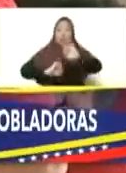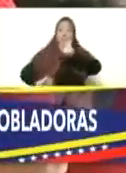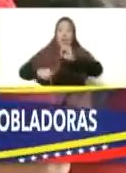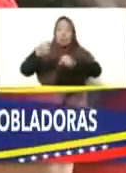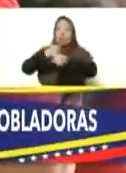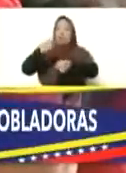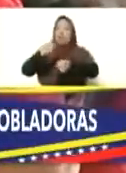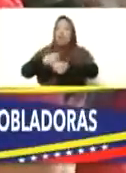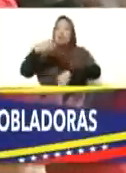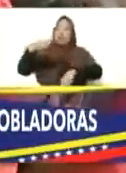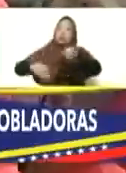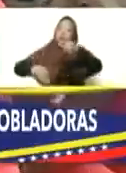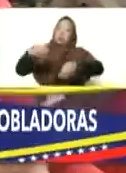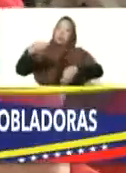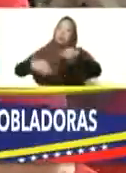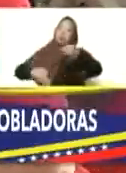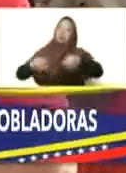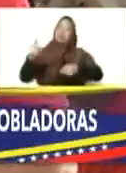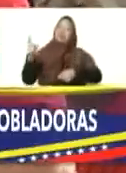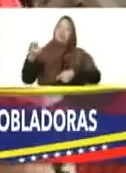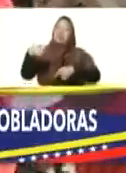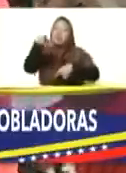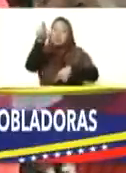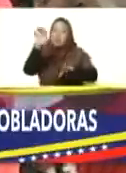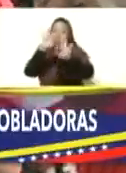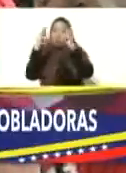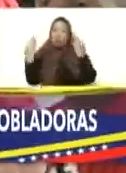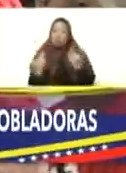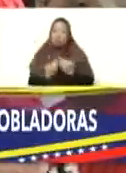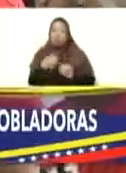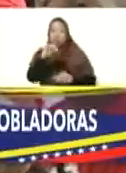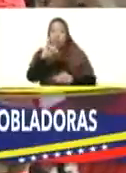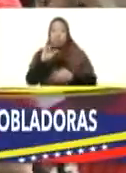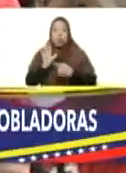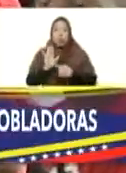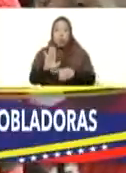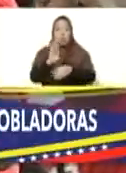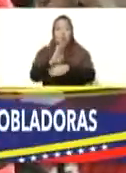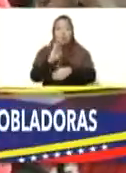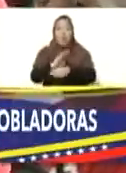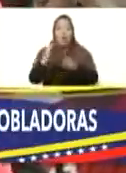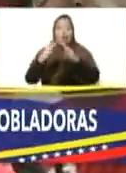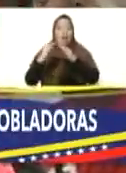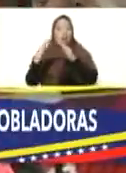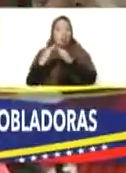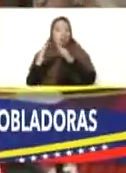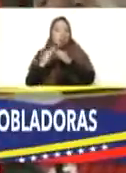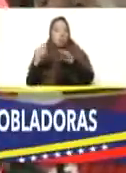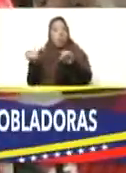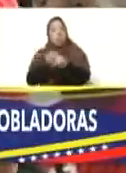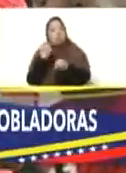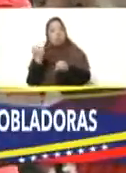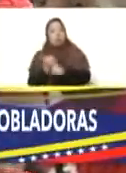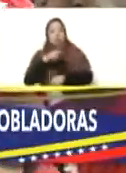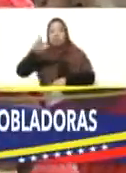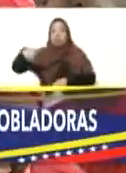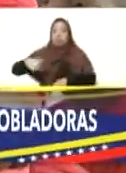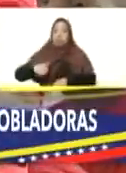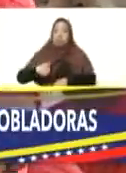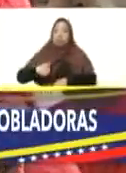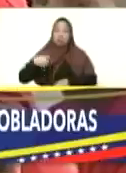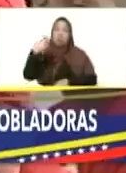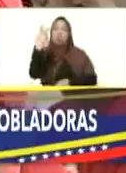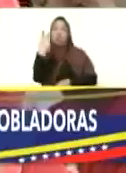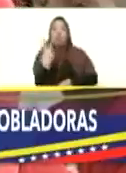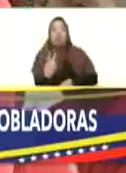trabajadora ya sea trabajador residencial de esa familia porque tenemos que preservar la vivienda y el trabajo porque nosotros tenemos esos